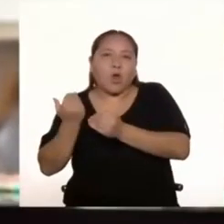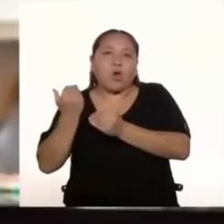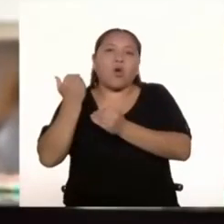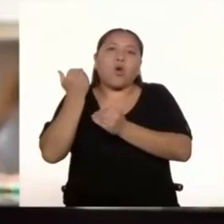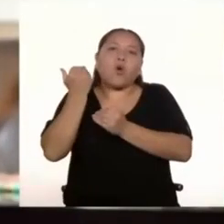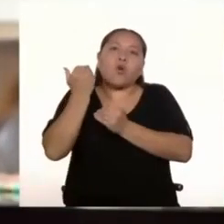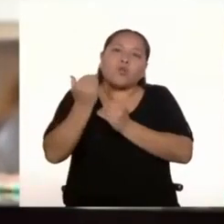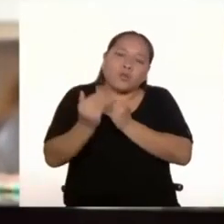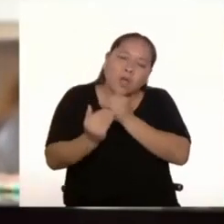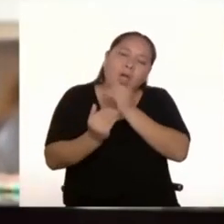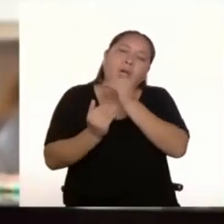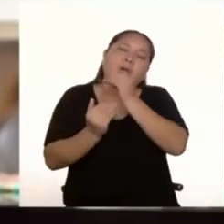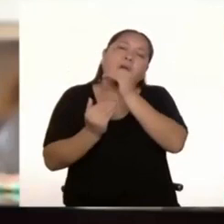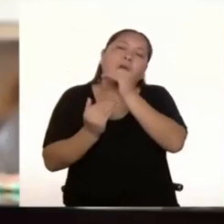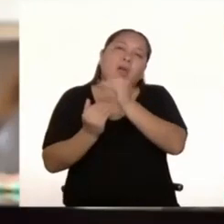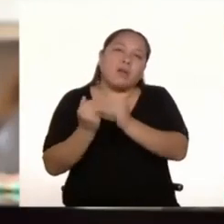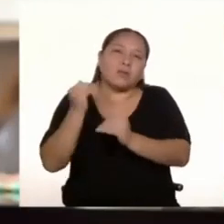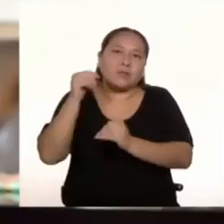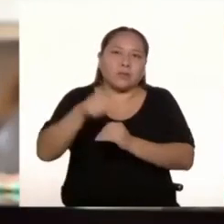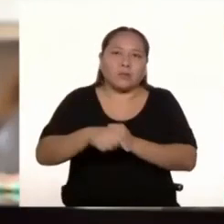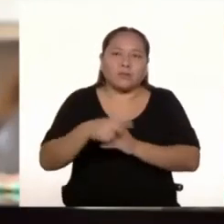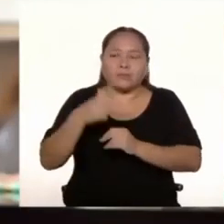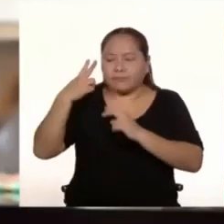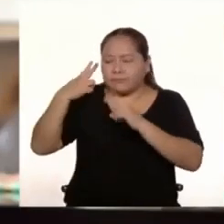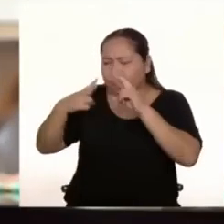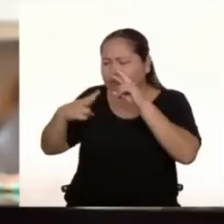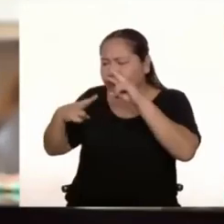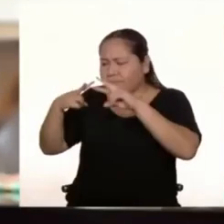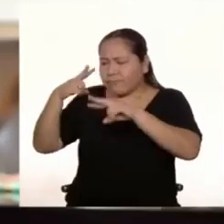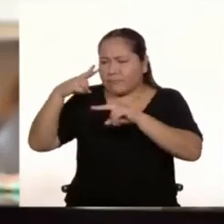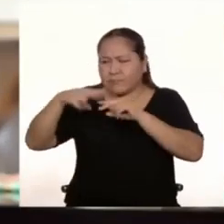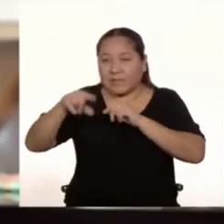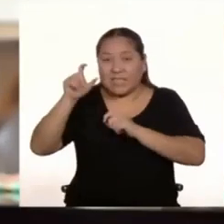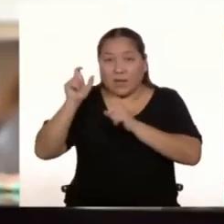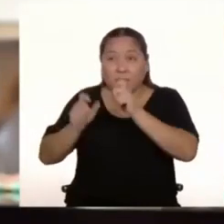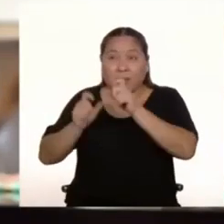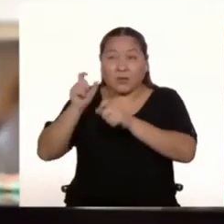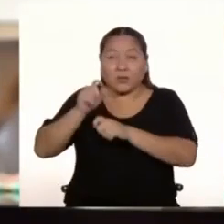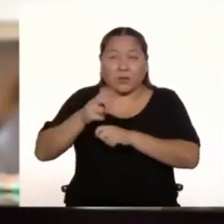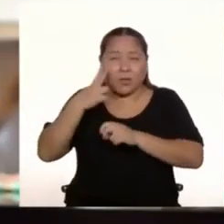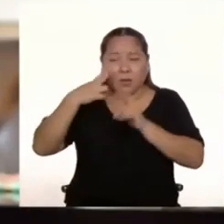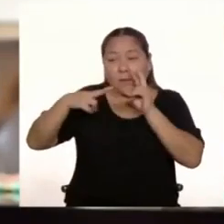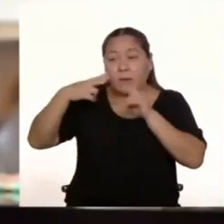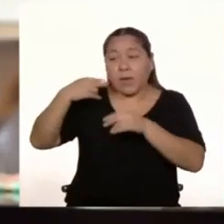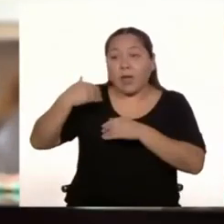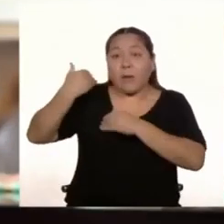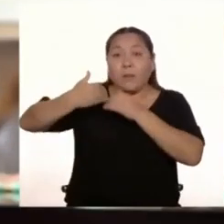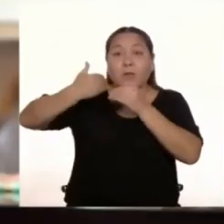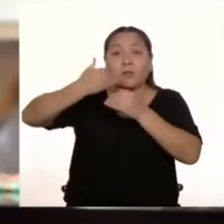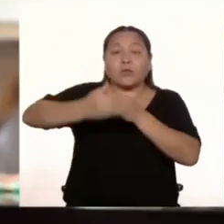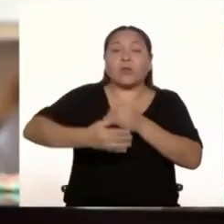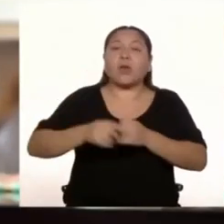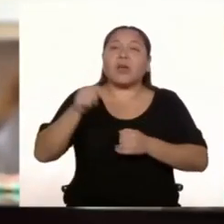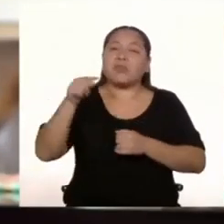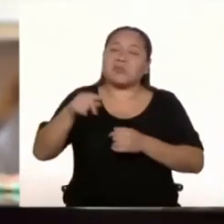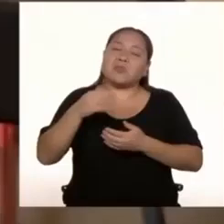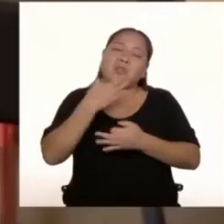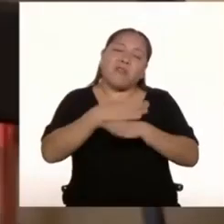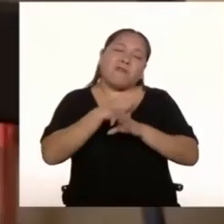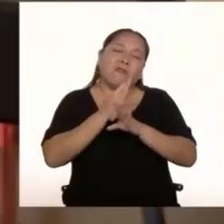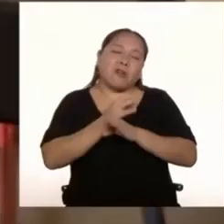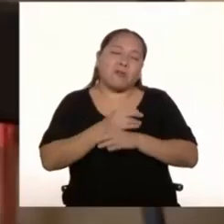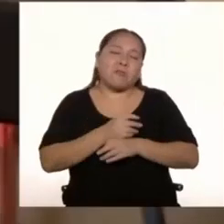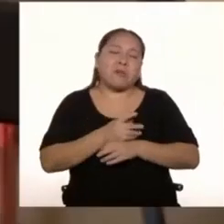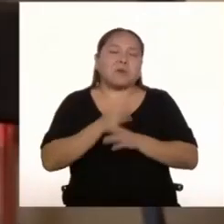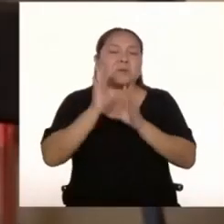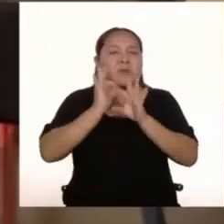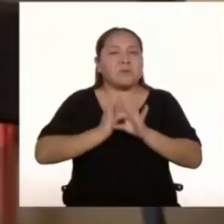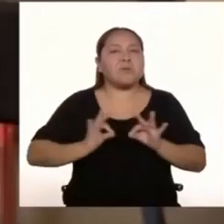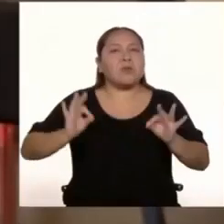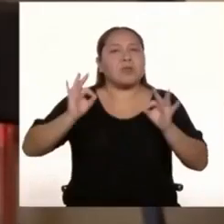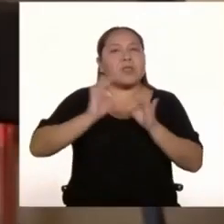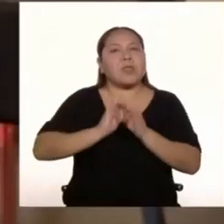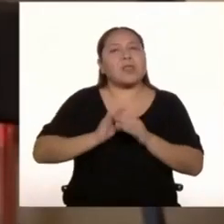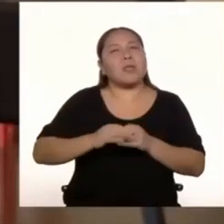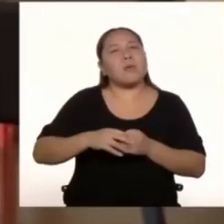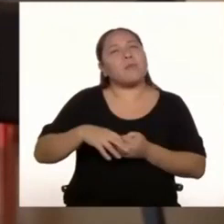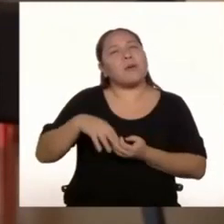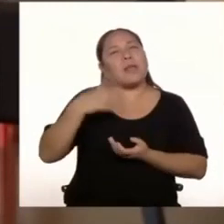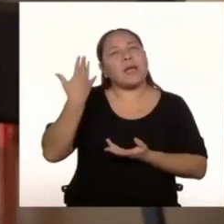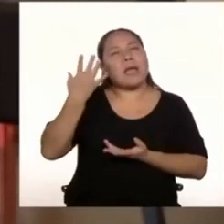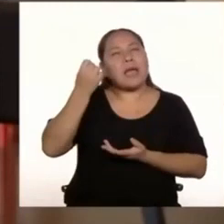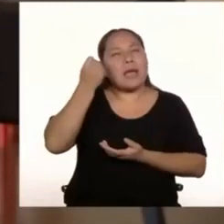que ir a través de los personajes viendo el proceso es una manera muy didáctica para que empecemos a